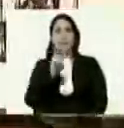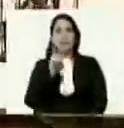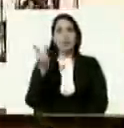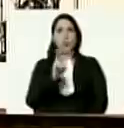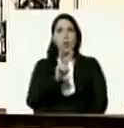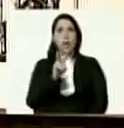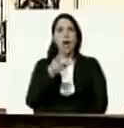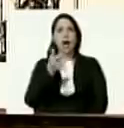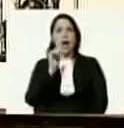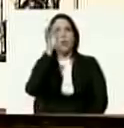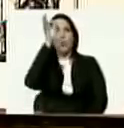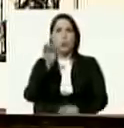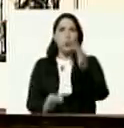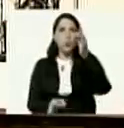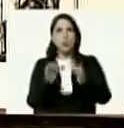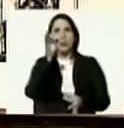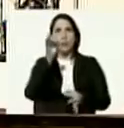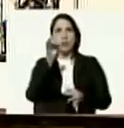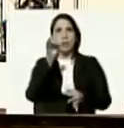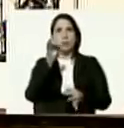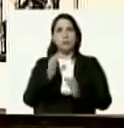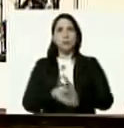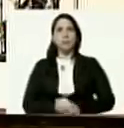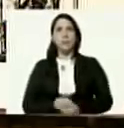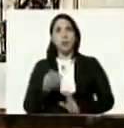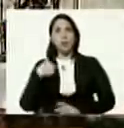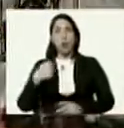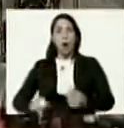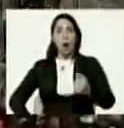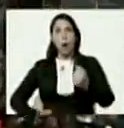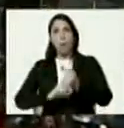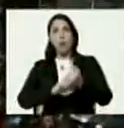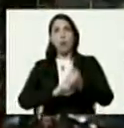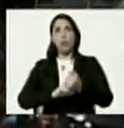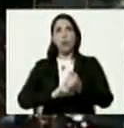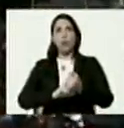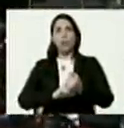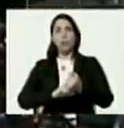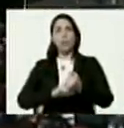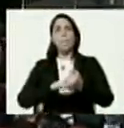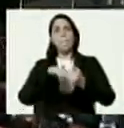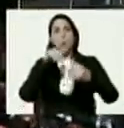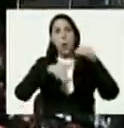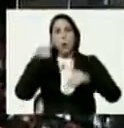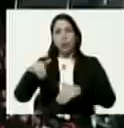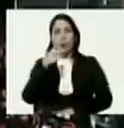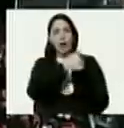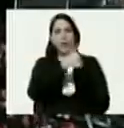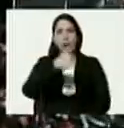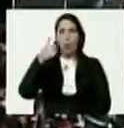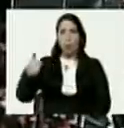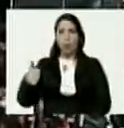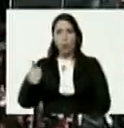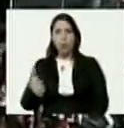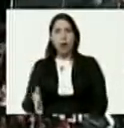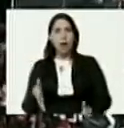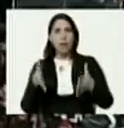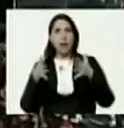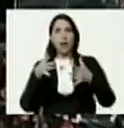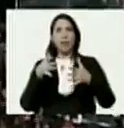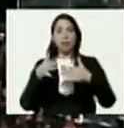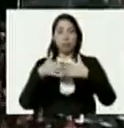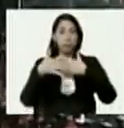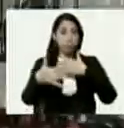habrá justicia. Cuento con el voto de cada uno de ustedes para ganar los